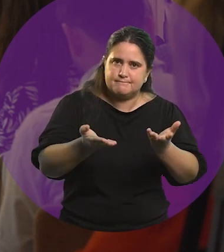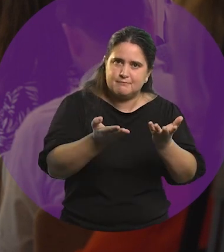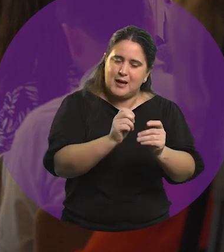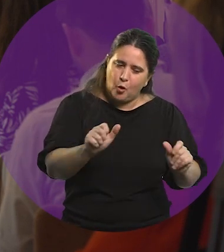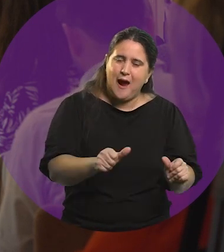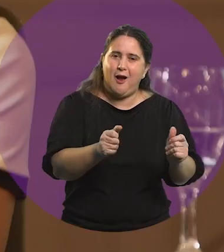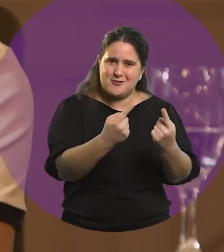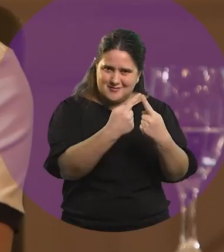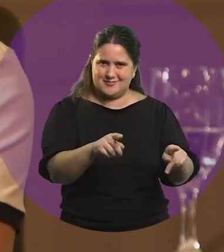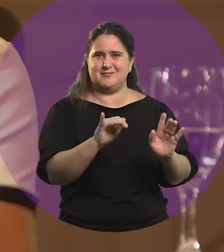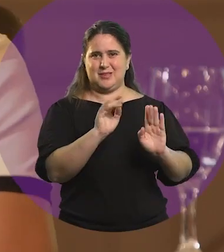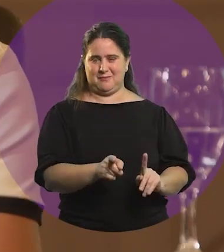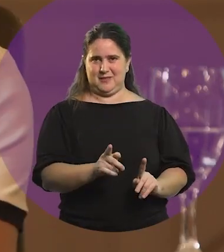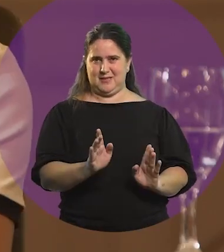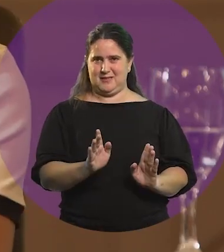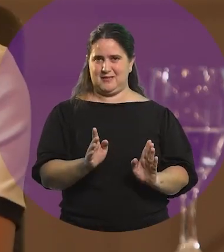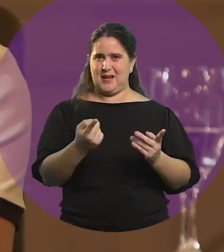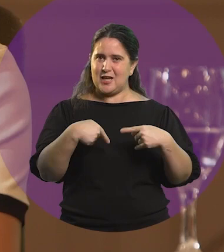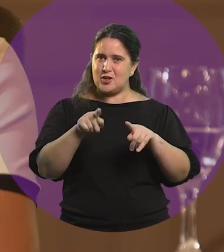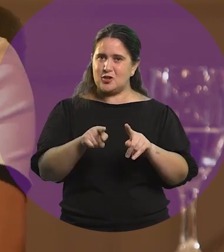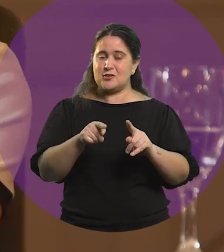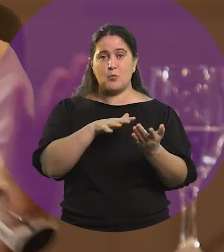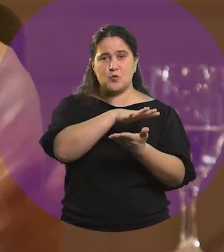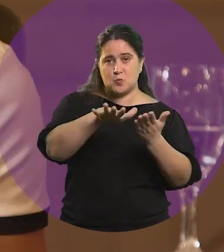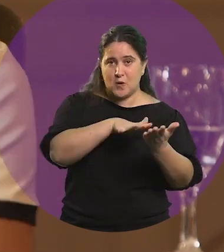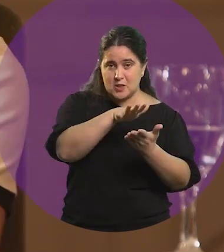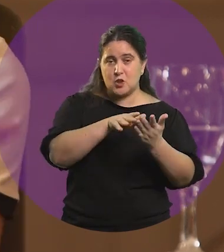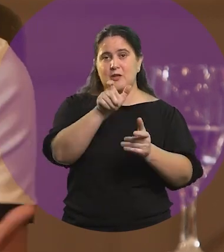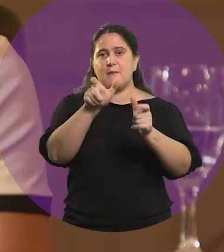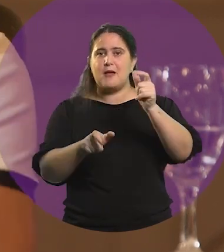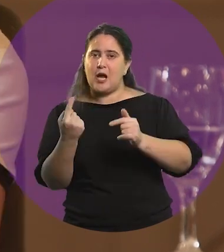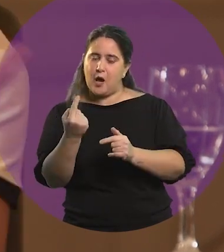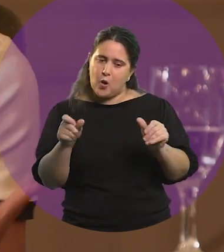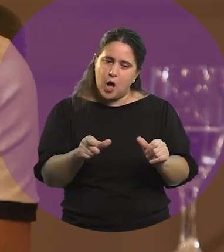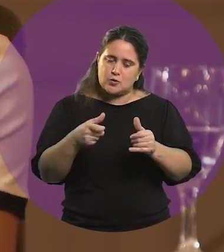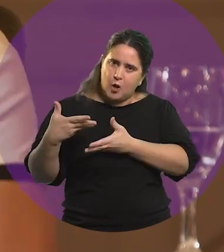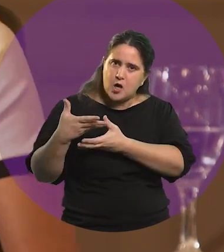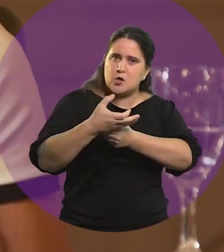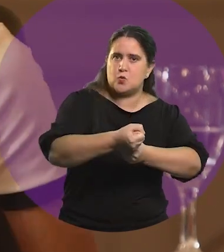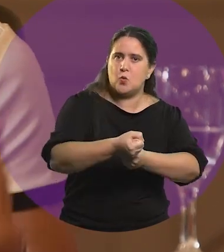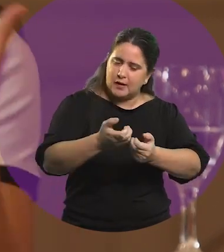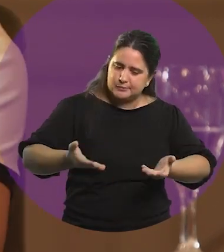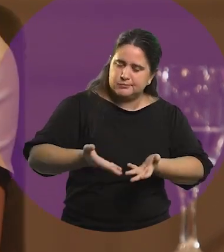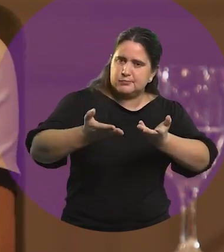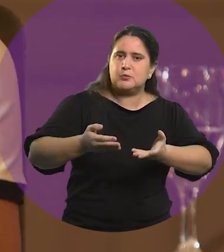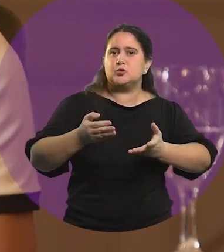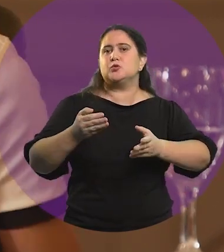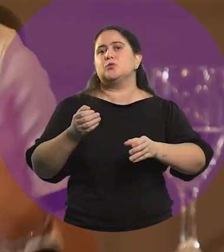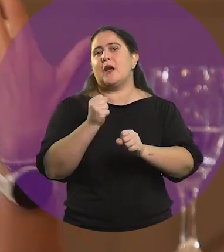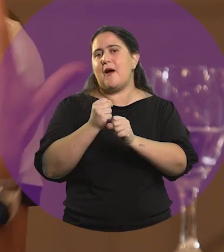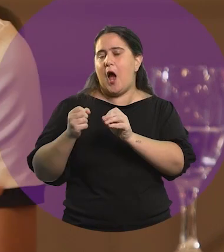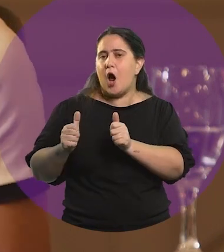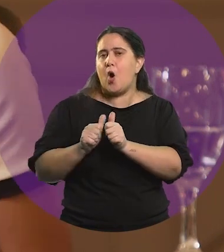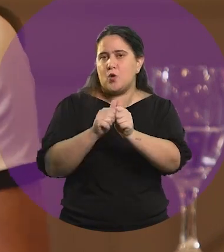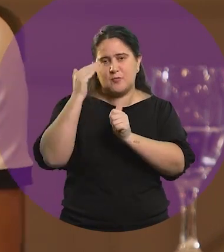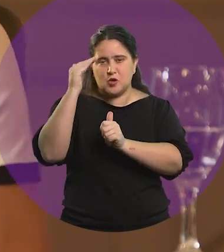ayudarlas a cambiar las prácticas. Entonces, también el contexto y cómo las personas actúan y ayudar, en nuestro caso, trabajar con